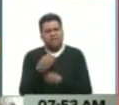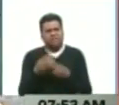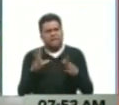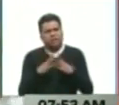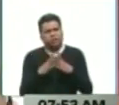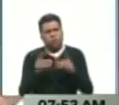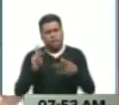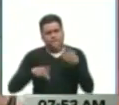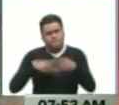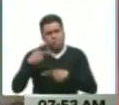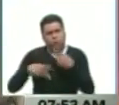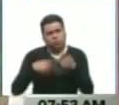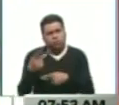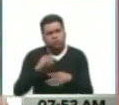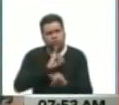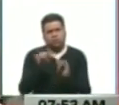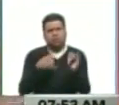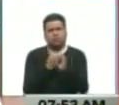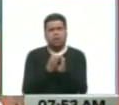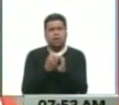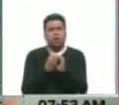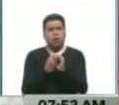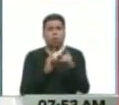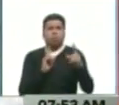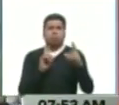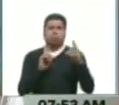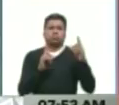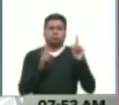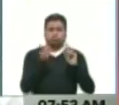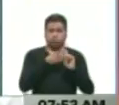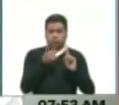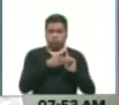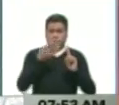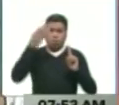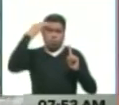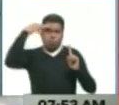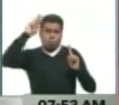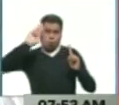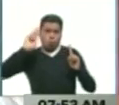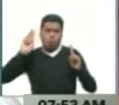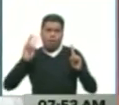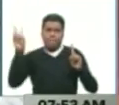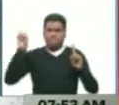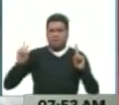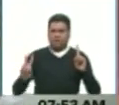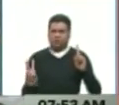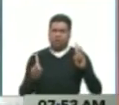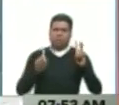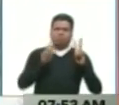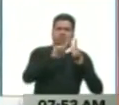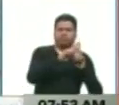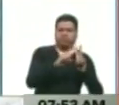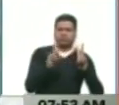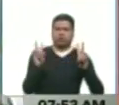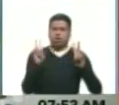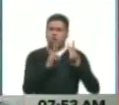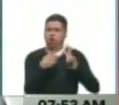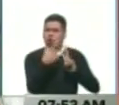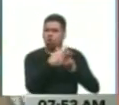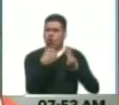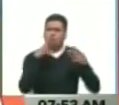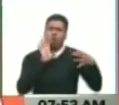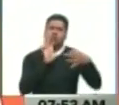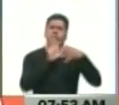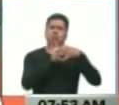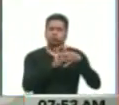proceso internacional entre Cuba y Venezuela, que está inmerso en el espíritu del ALBA y que contiene una característica muy hermosa. Es